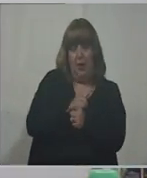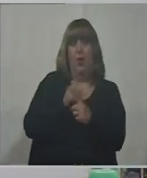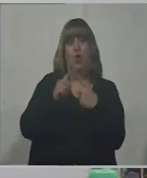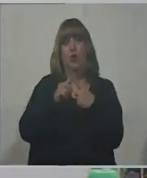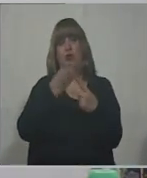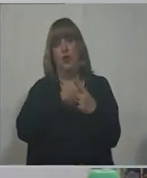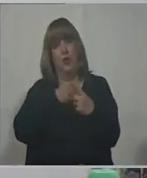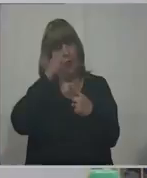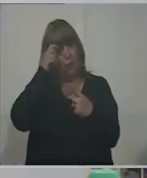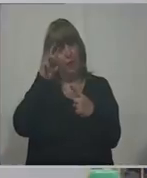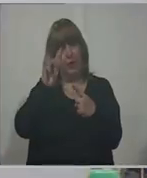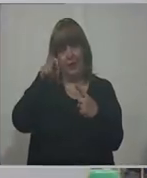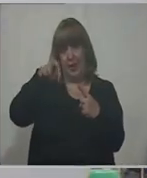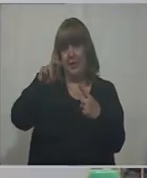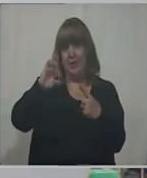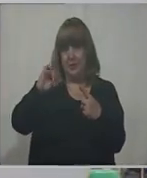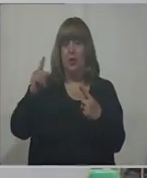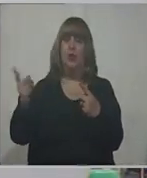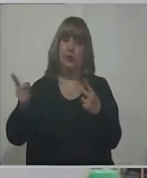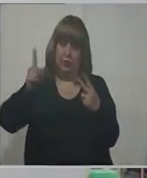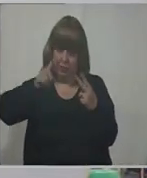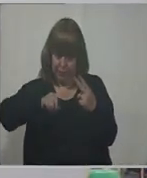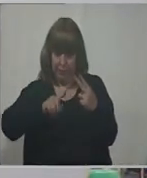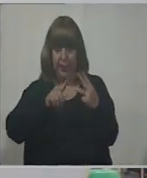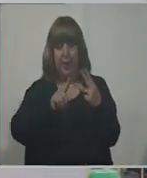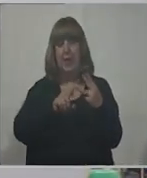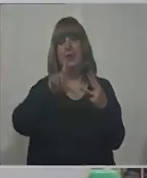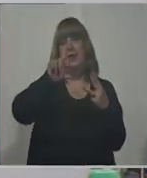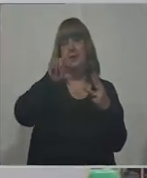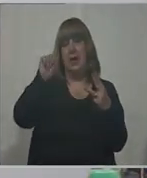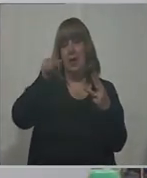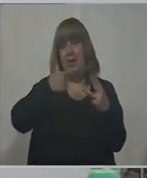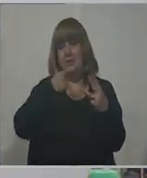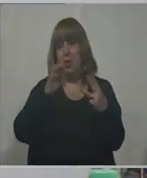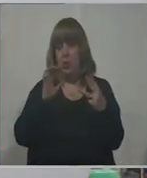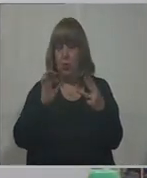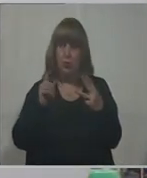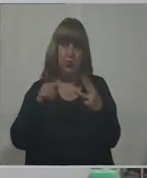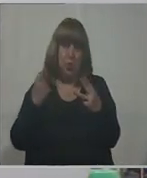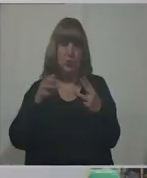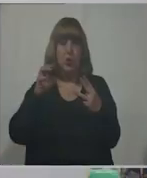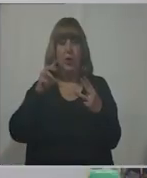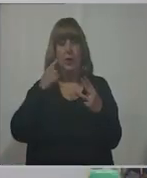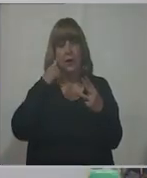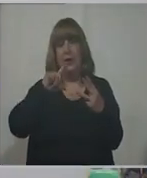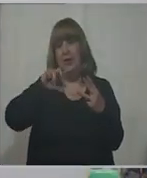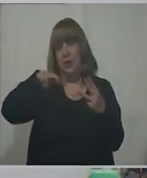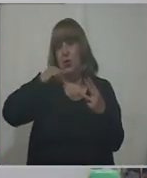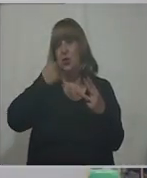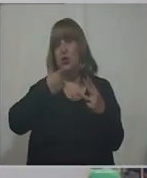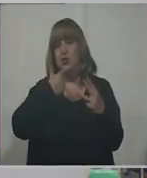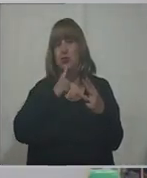sabe si va a jugar Llama o si apuesta a Inostroza, en ese caso para ser un poco más defensivo. Y además también está